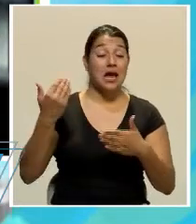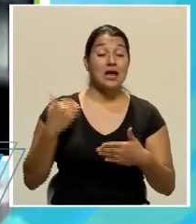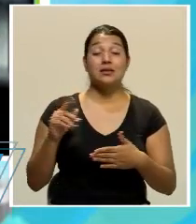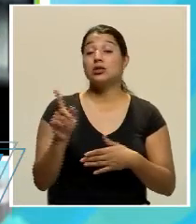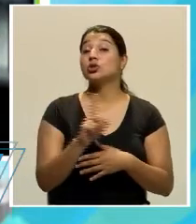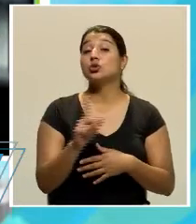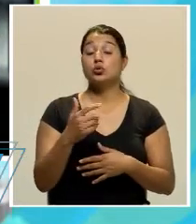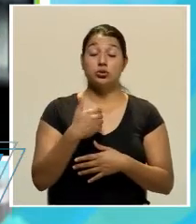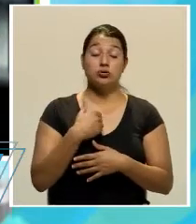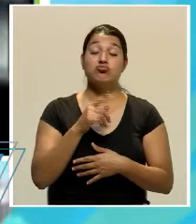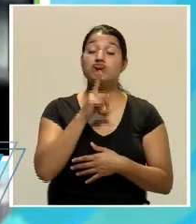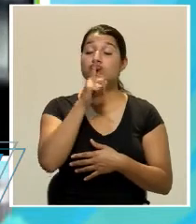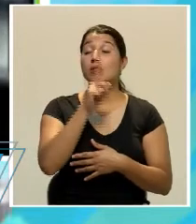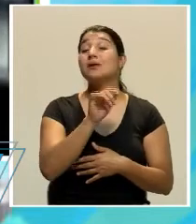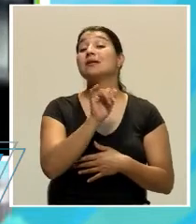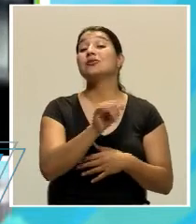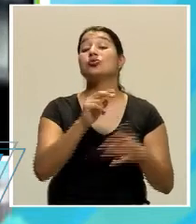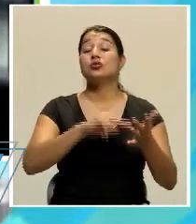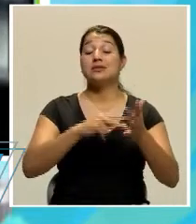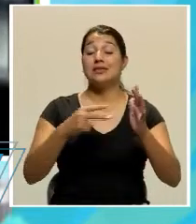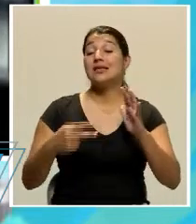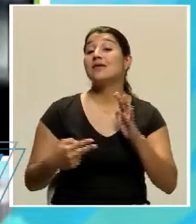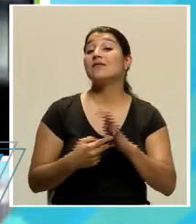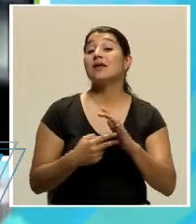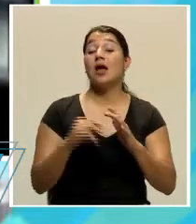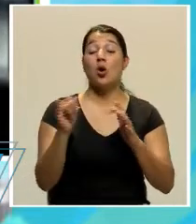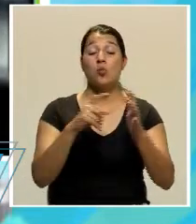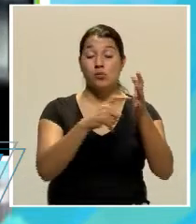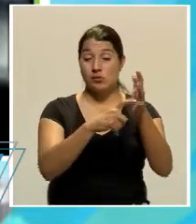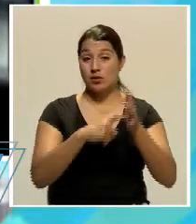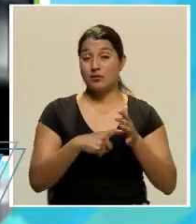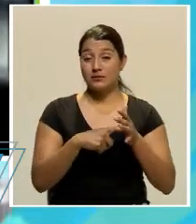que realmente ha significado una demanda